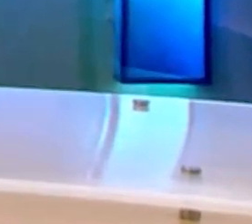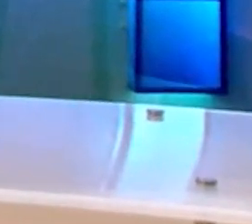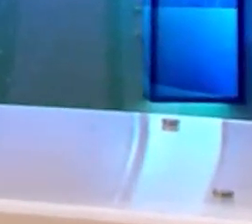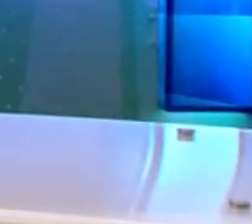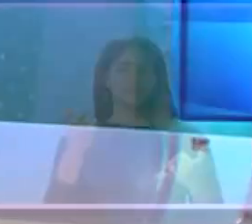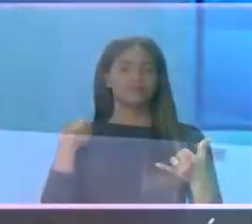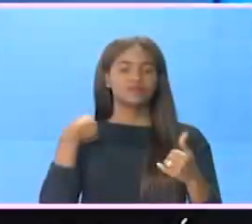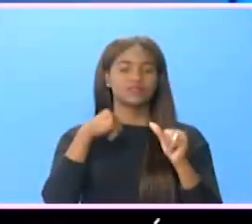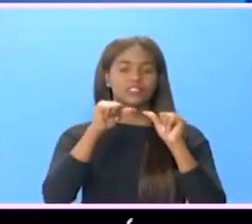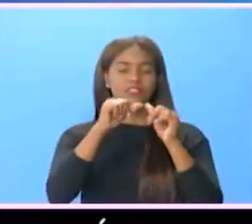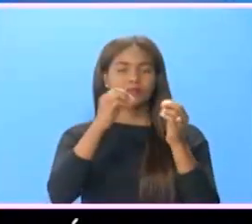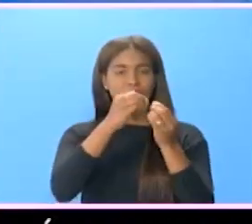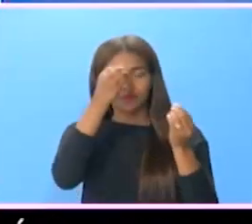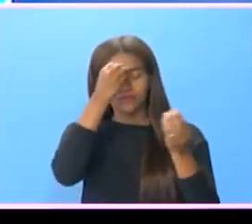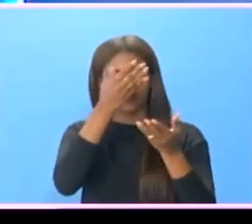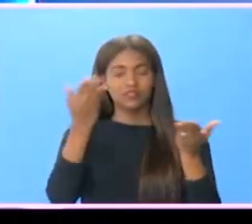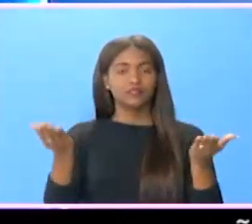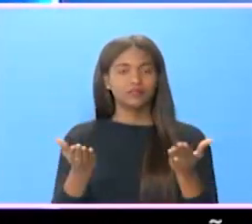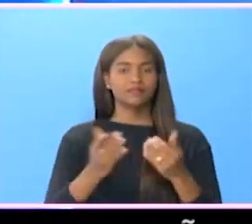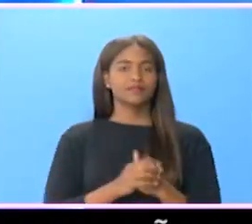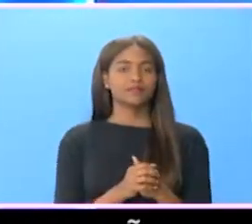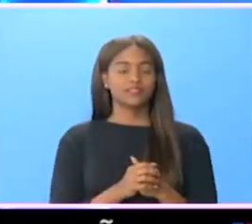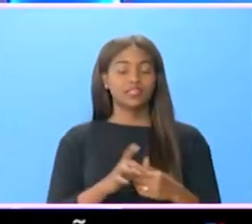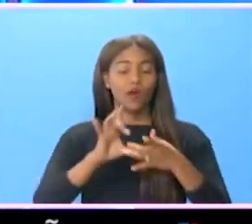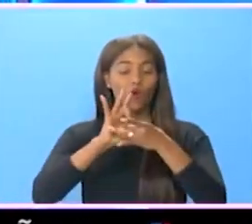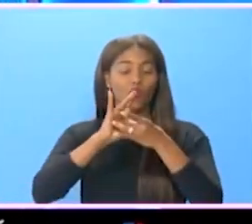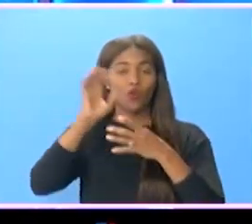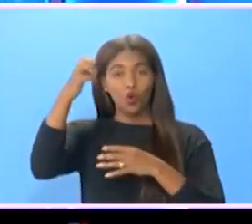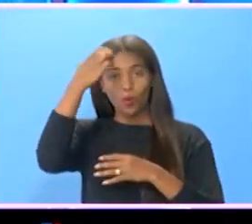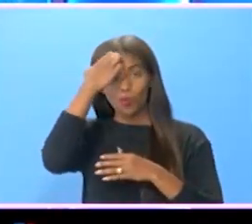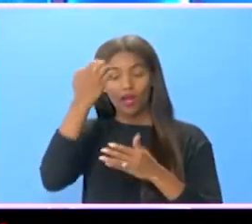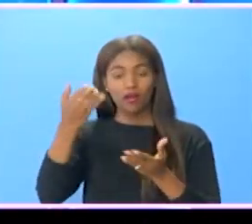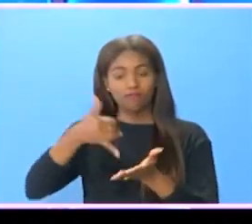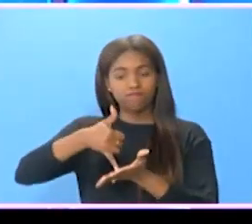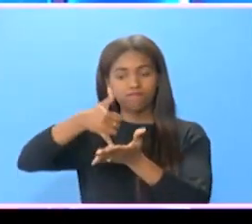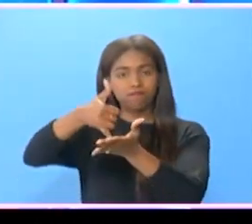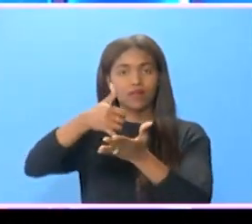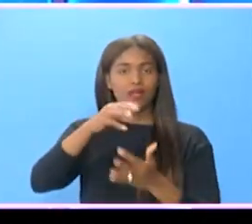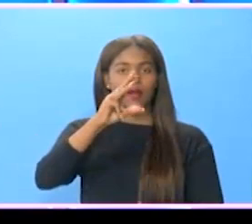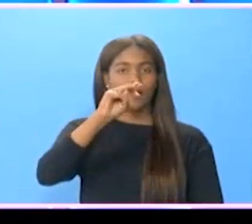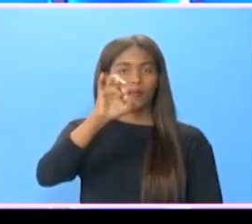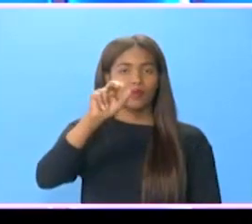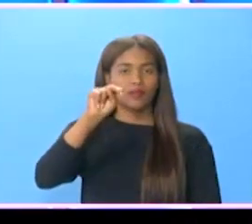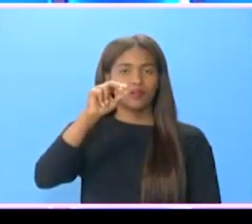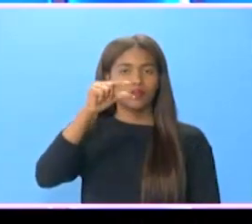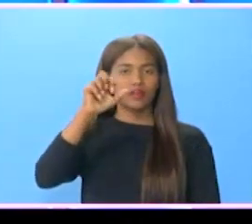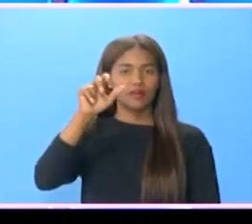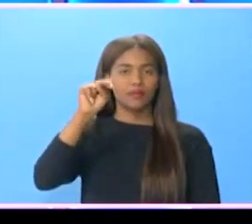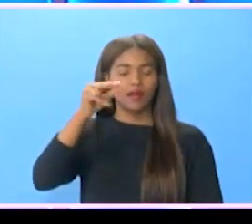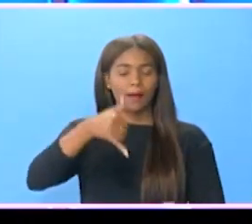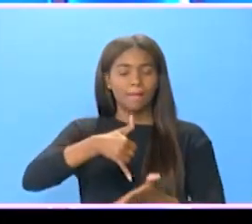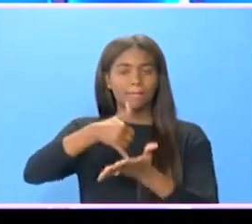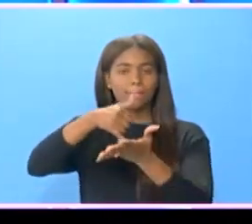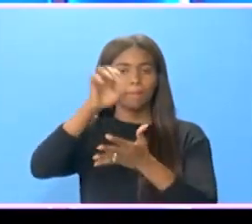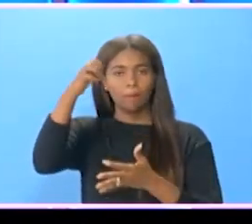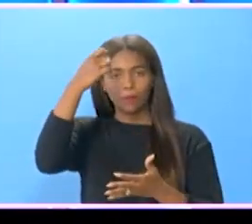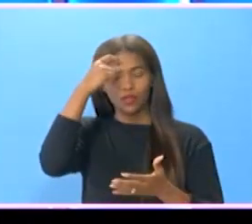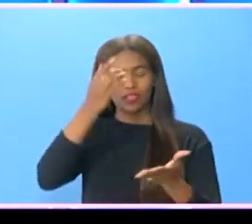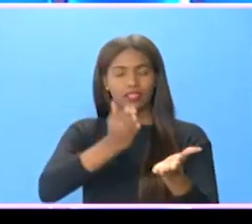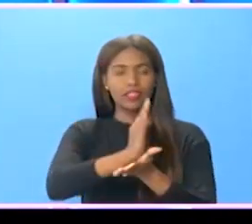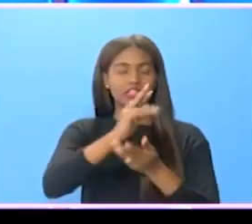Amigos, aquí estamos de vuelta con más informaciones. La Unión Europea reconoció a Miriam Germán con el Premio Europeo de los